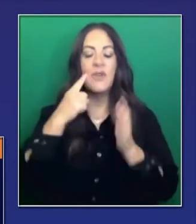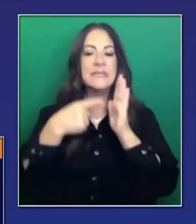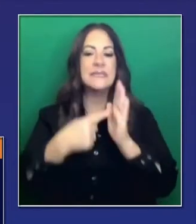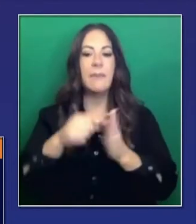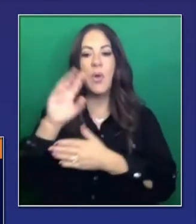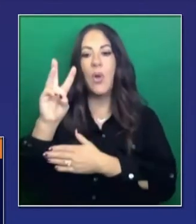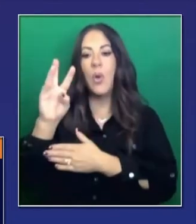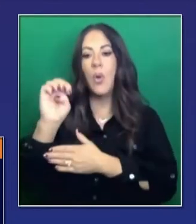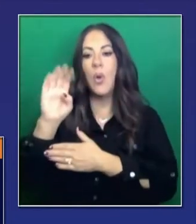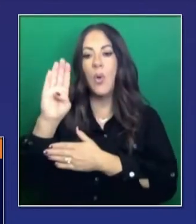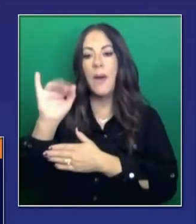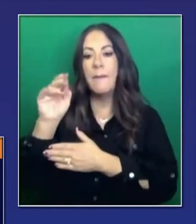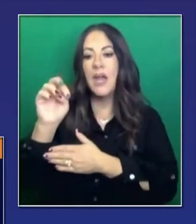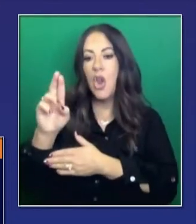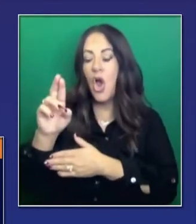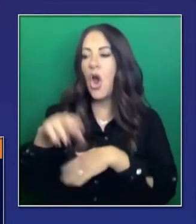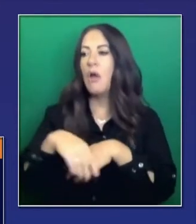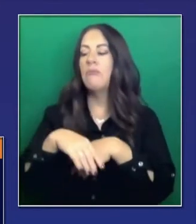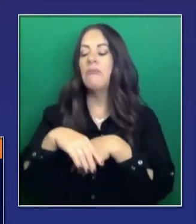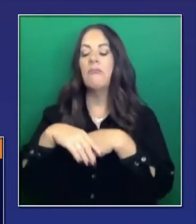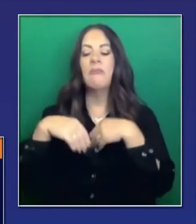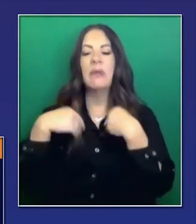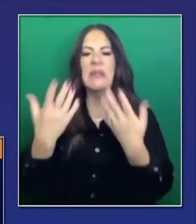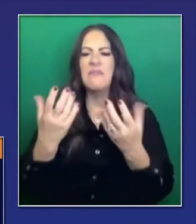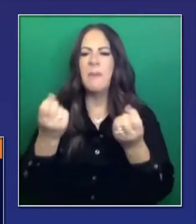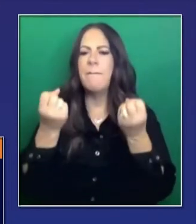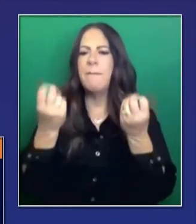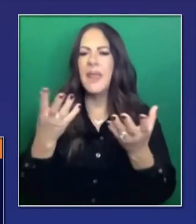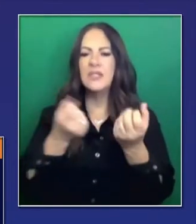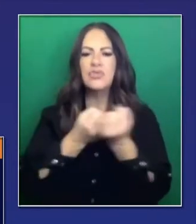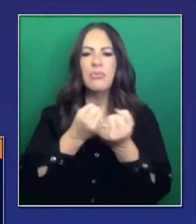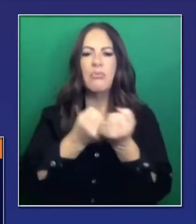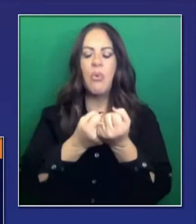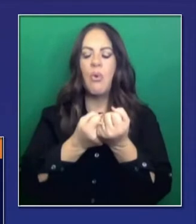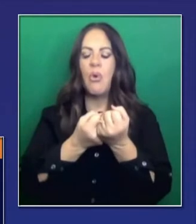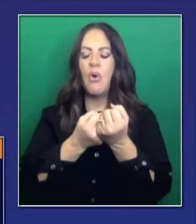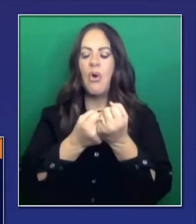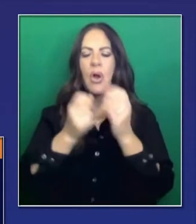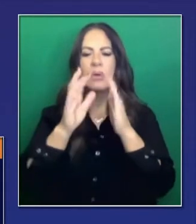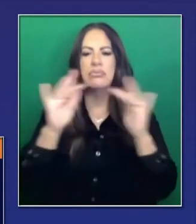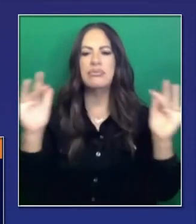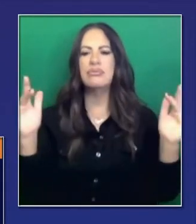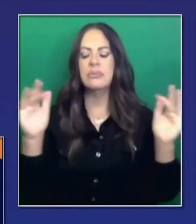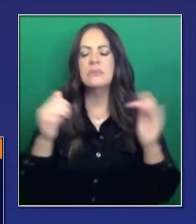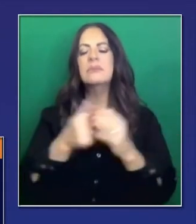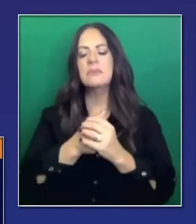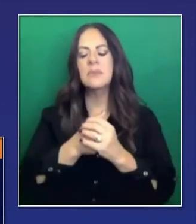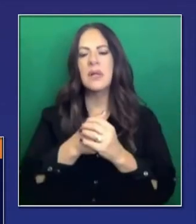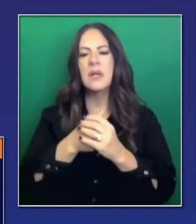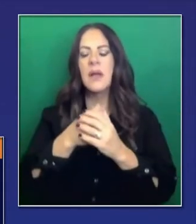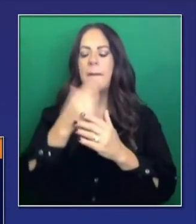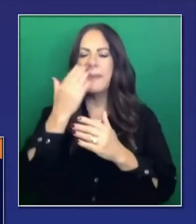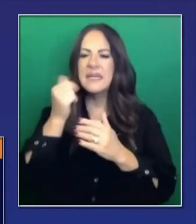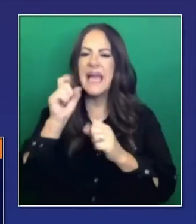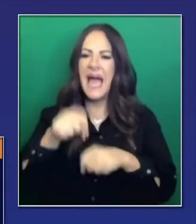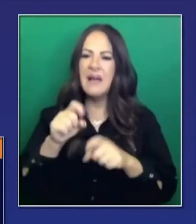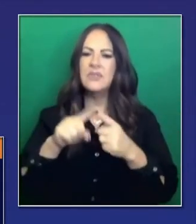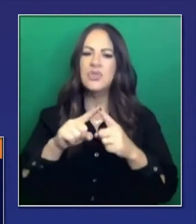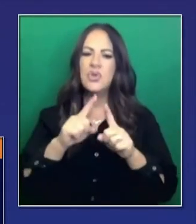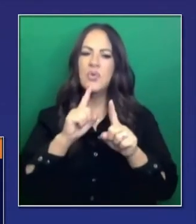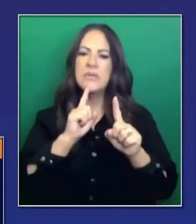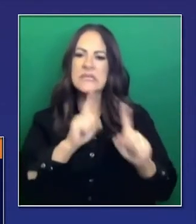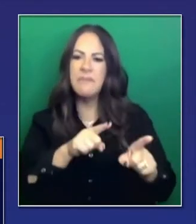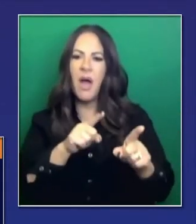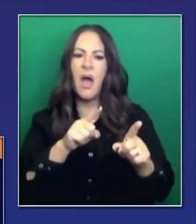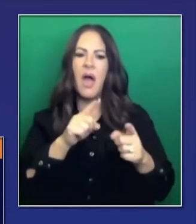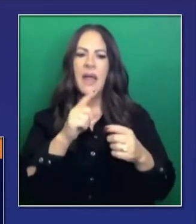en persona, será en virtual también, aprendizaje virtual, toda la gama de aprendizaje que es crítico para